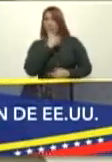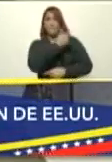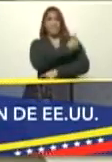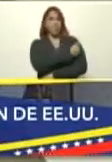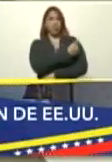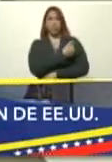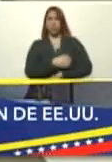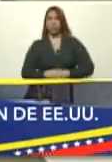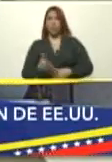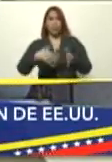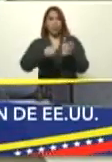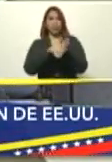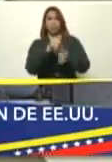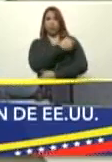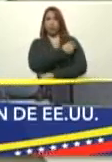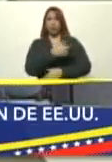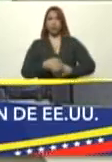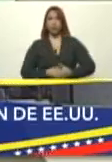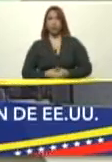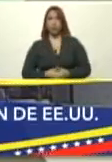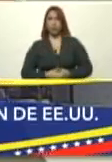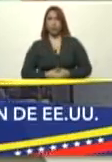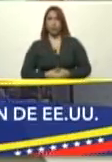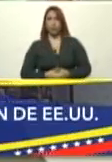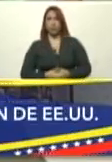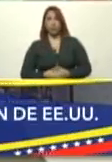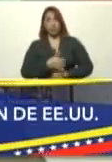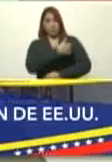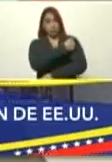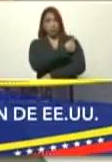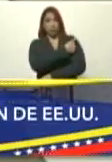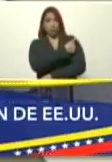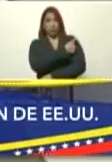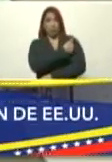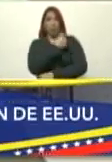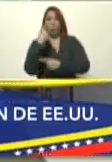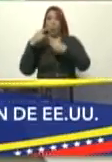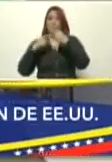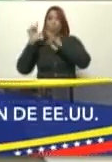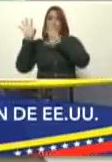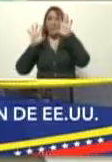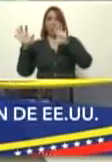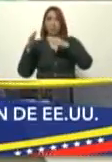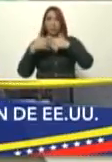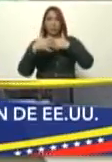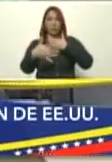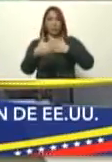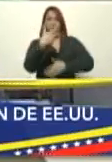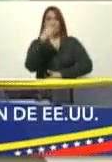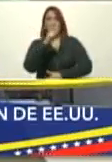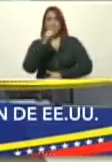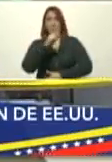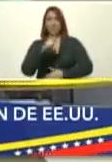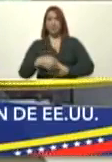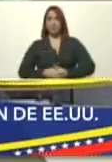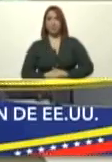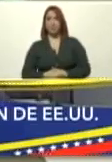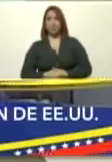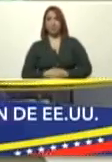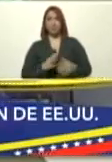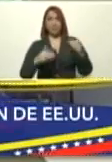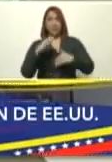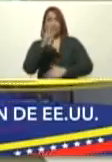en el refuerzo. Y la vacuna occidental dura 3 meses.